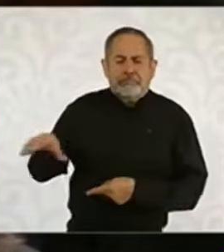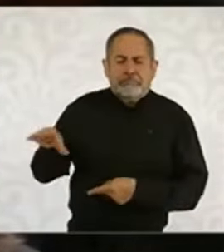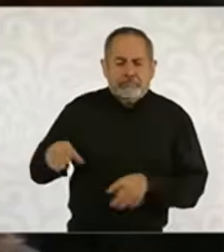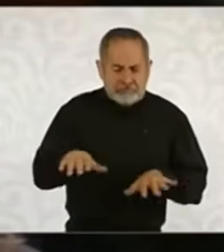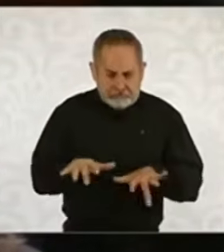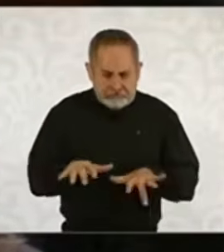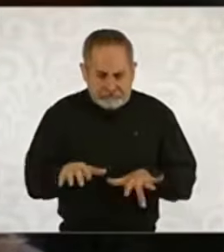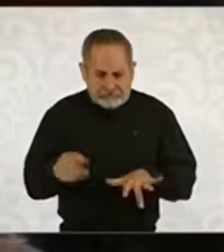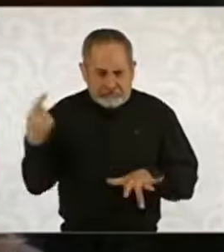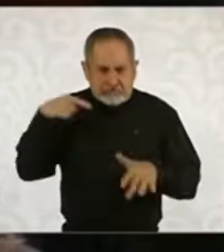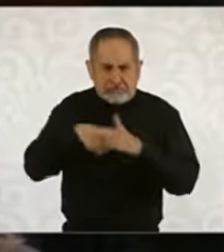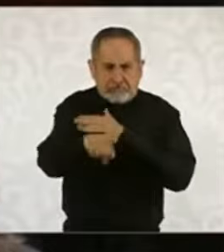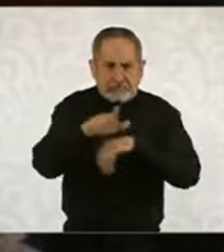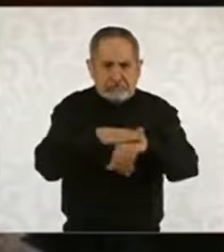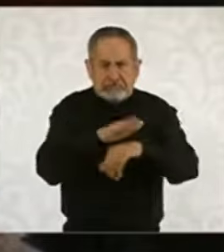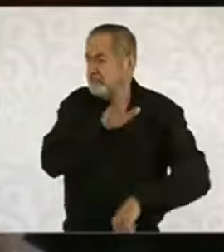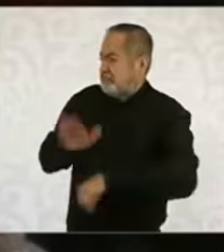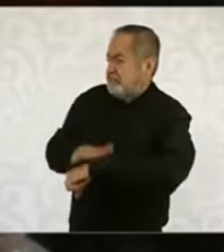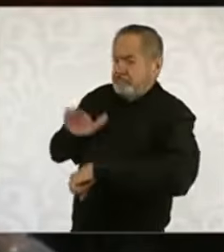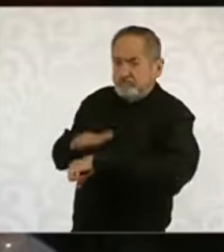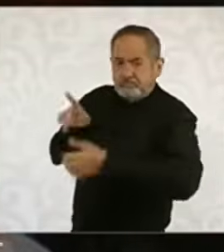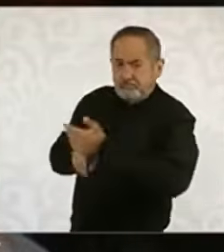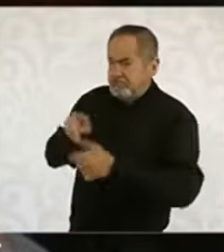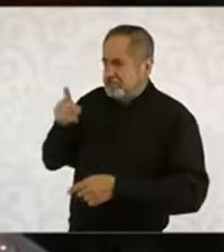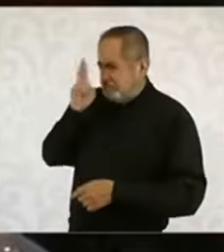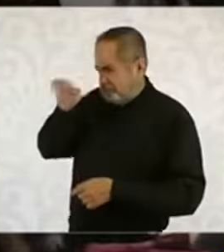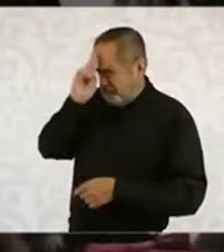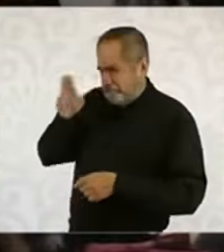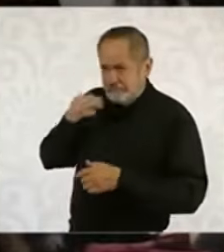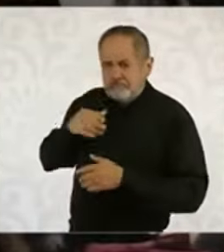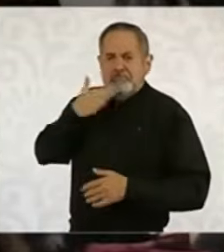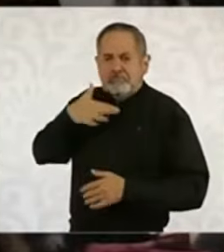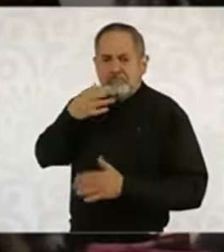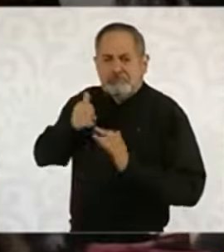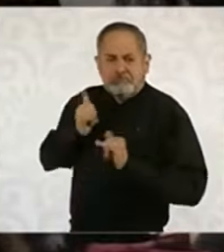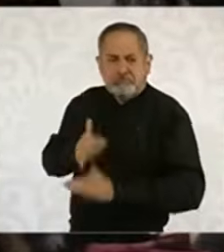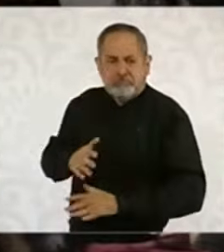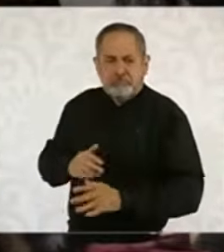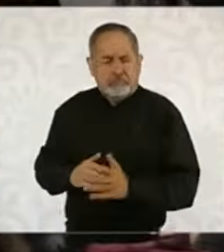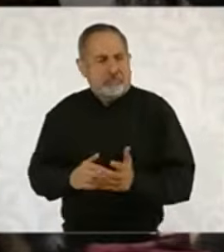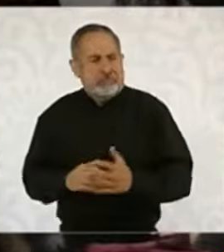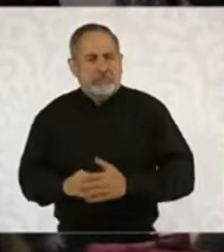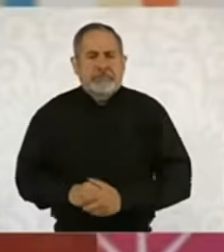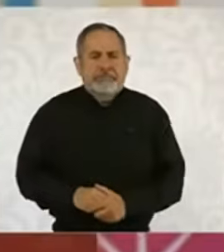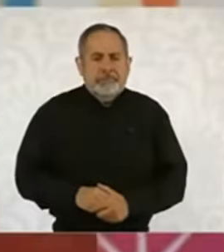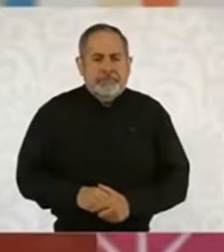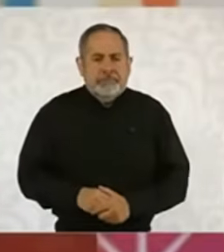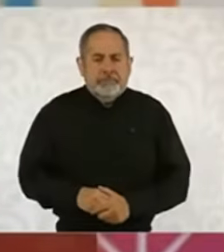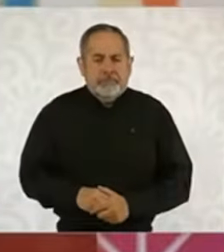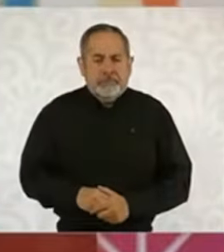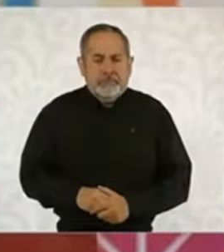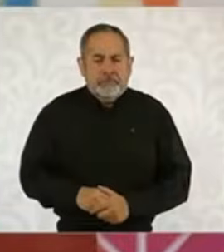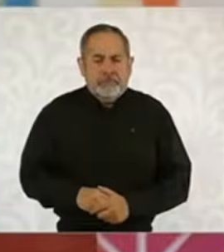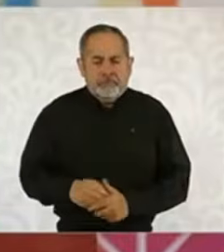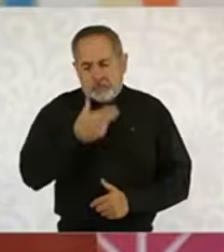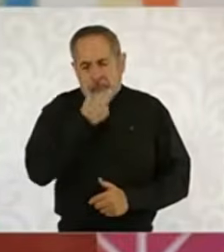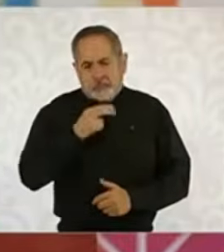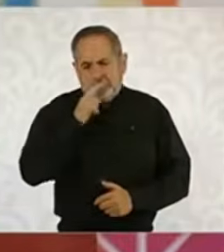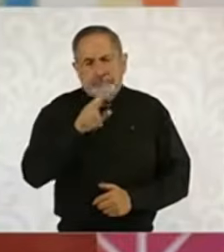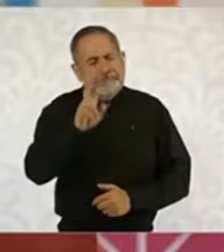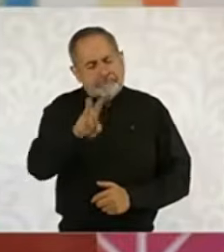muy ruidosa y que les generaba este tipo de inquietudes a los estudiantes? La verdad es que fue un éxito. Eventualmente puede